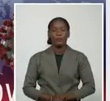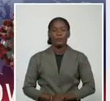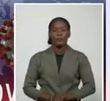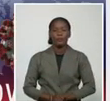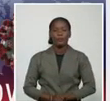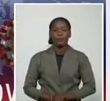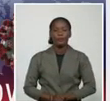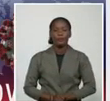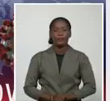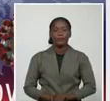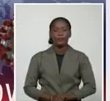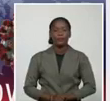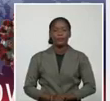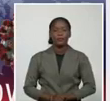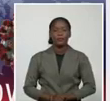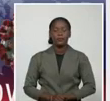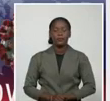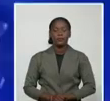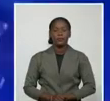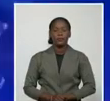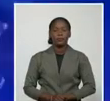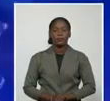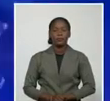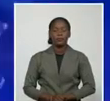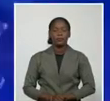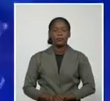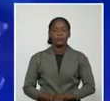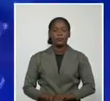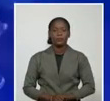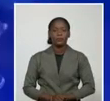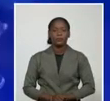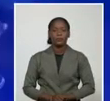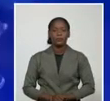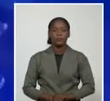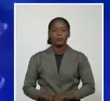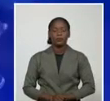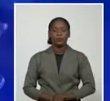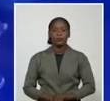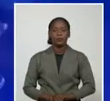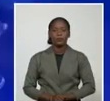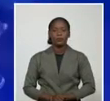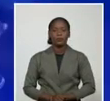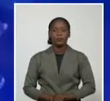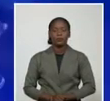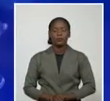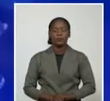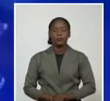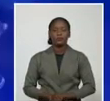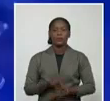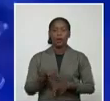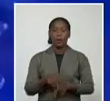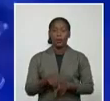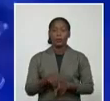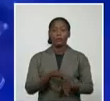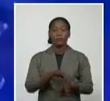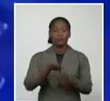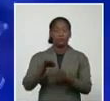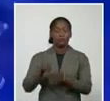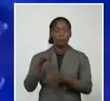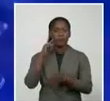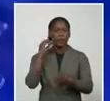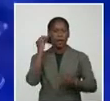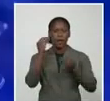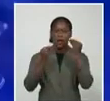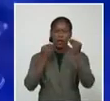esta nota, queríamos compartirla con usted para adentrarnos inmediatamente en el análisis de la